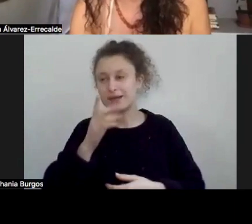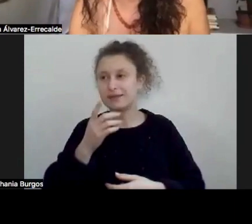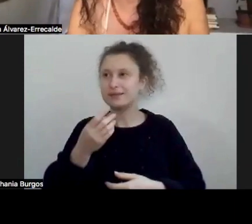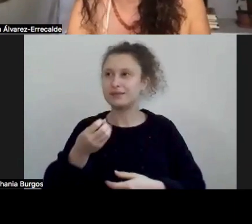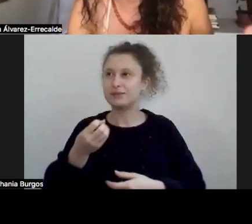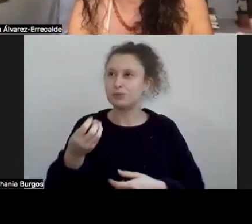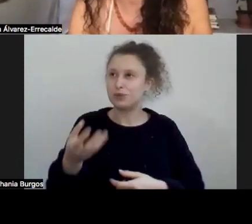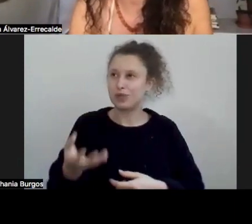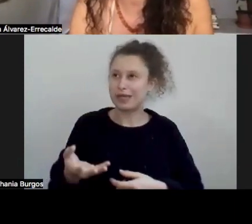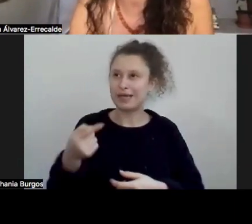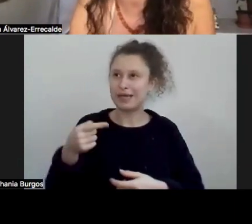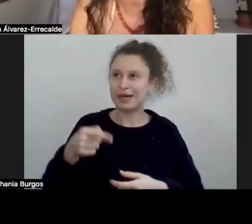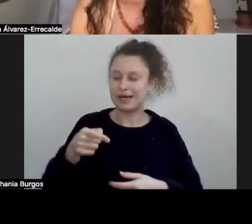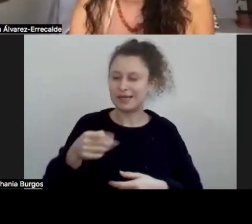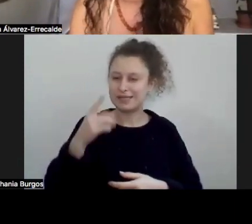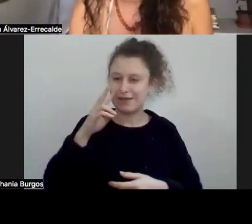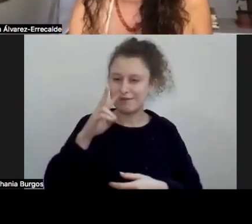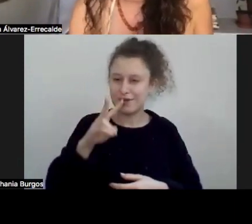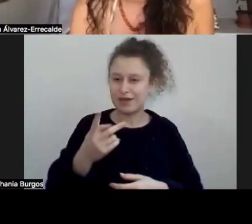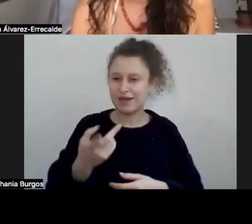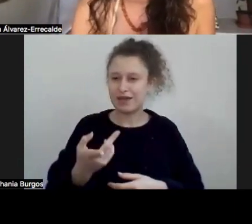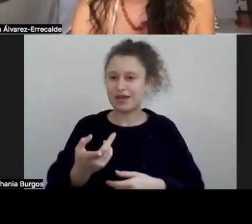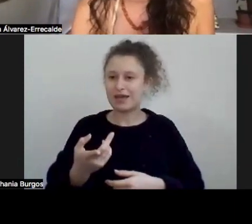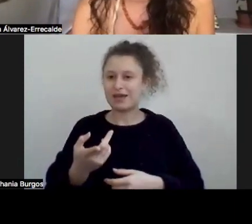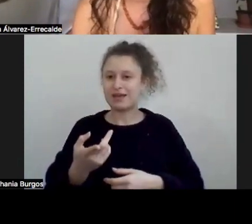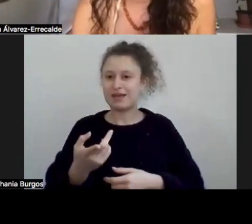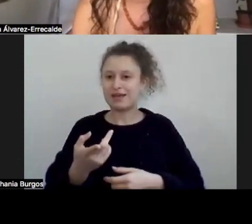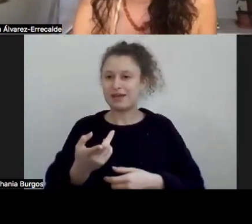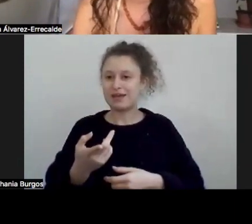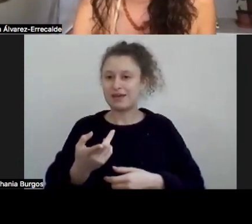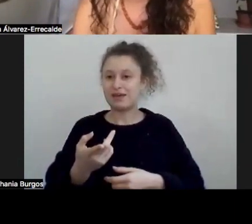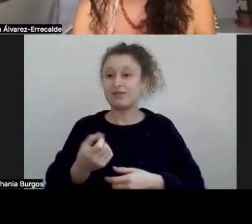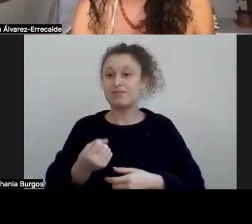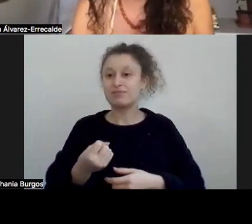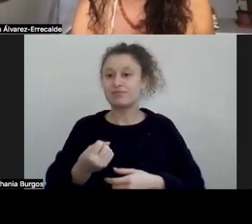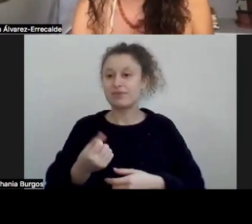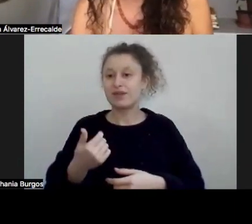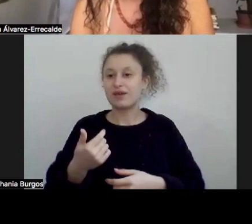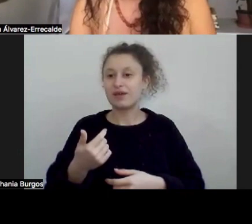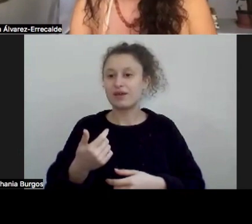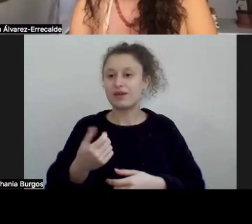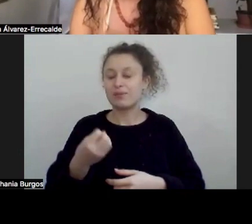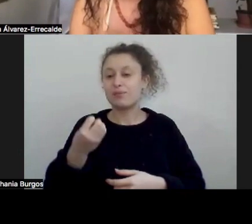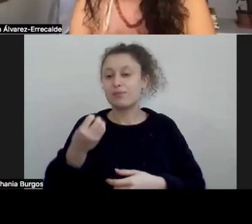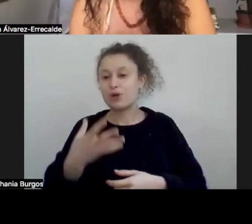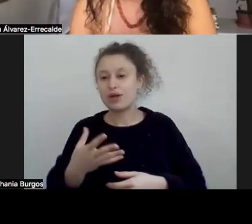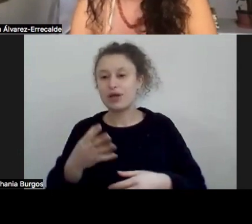atención a la discapacidad del que venimos es un paradigma normalizador, en donde se busca